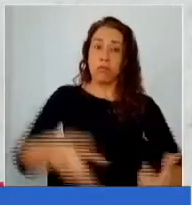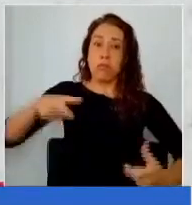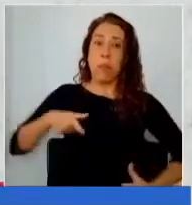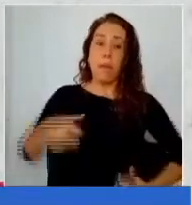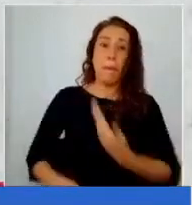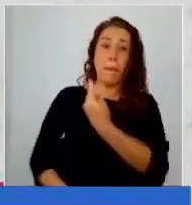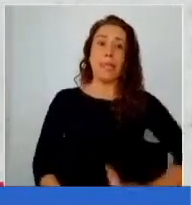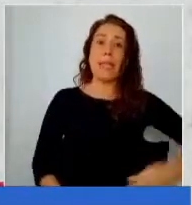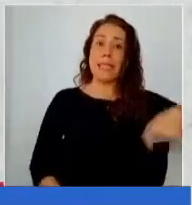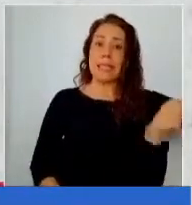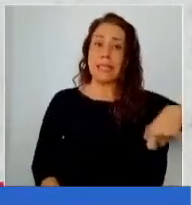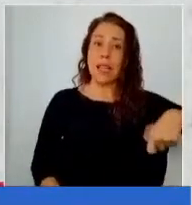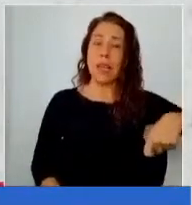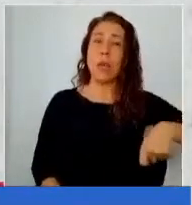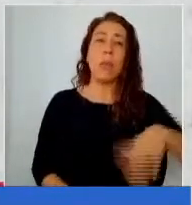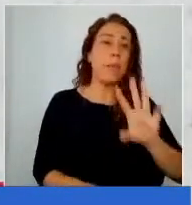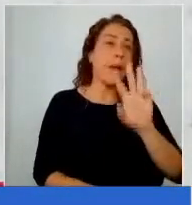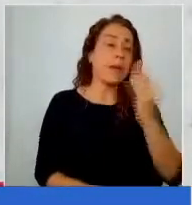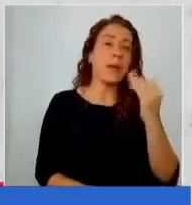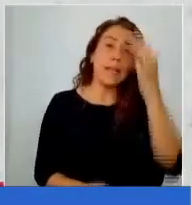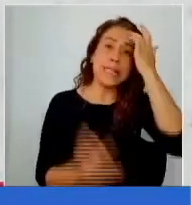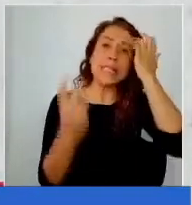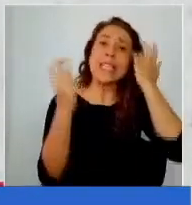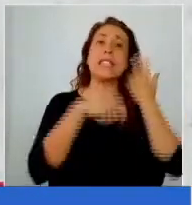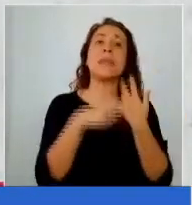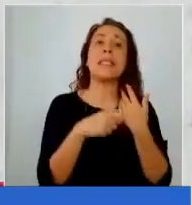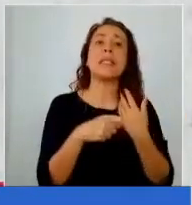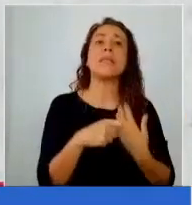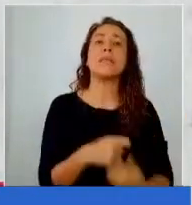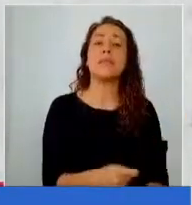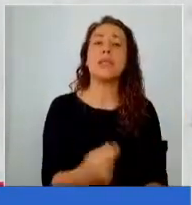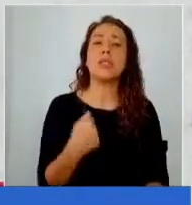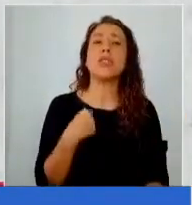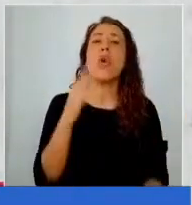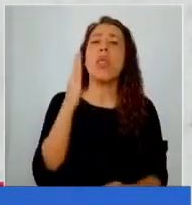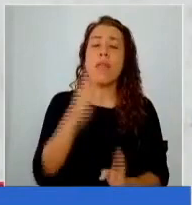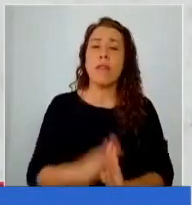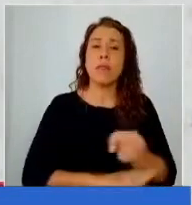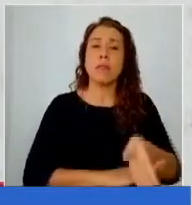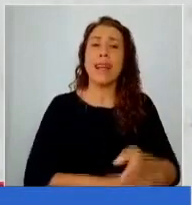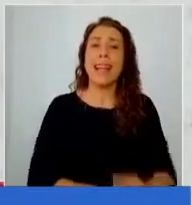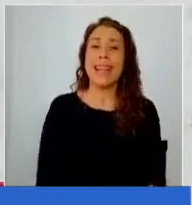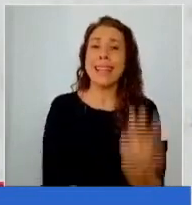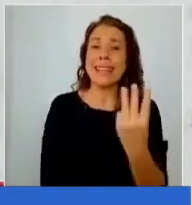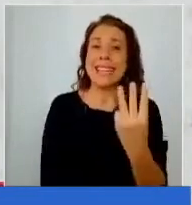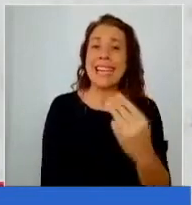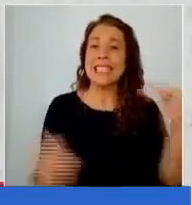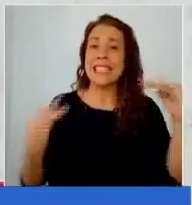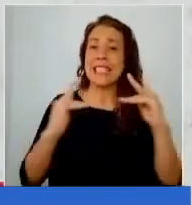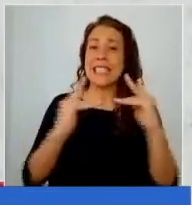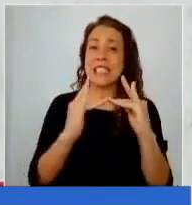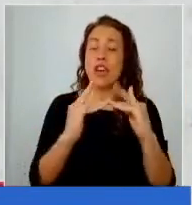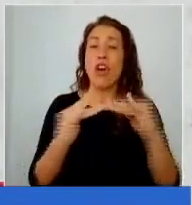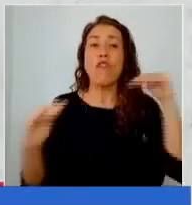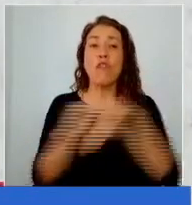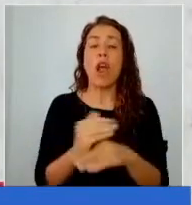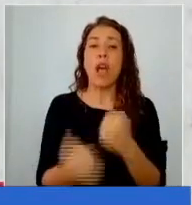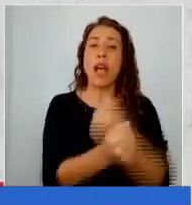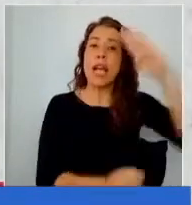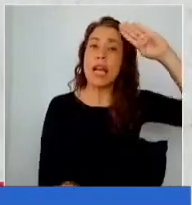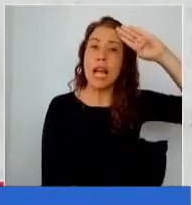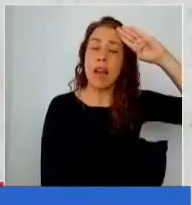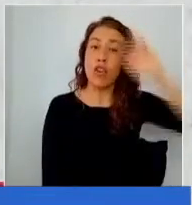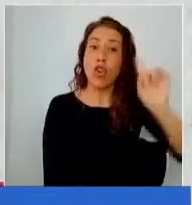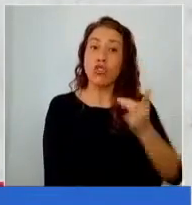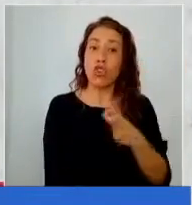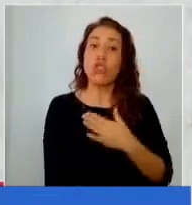poco más de tres meses he tenido que asistir a tres funerales de carabineros no solamente yo también la ministra también